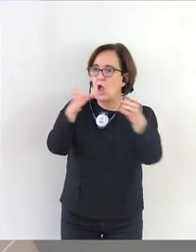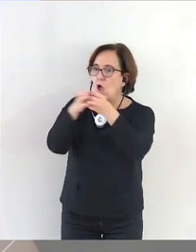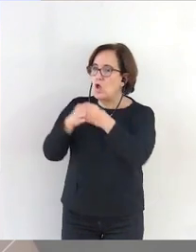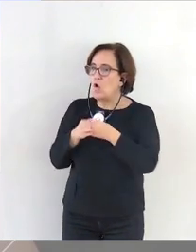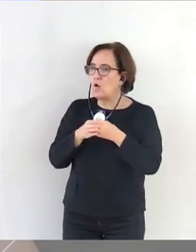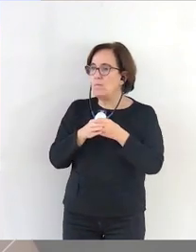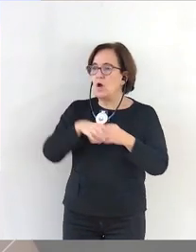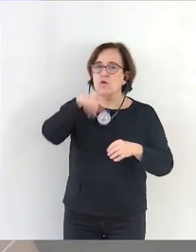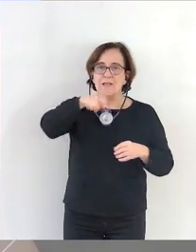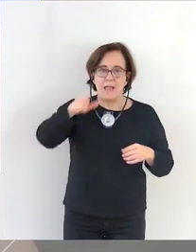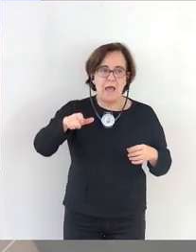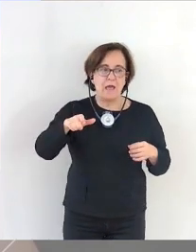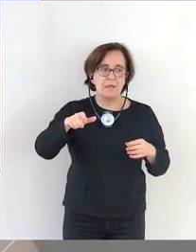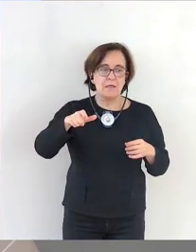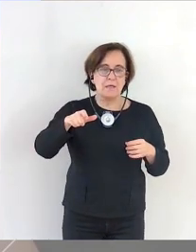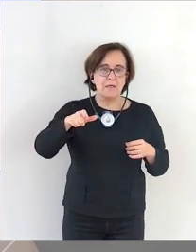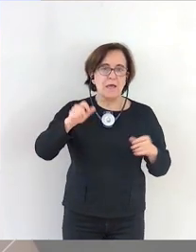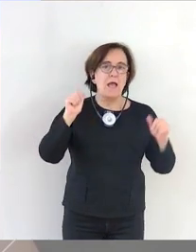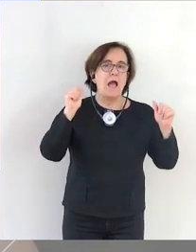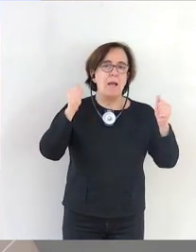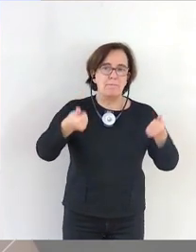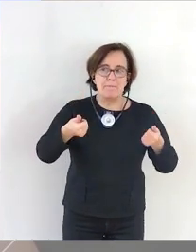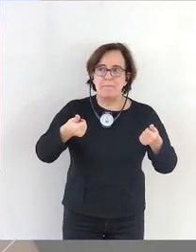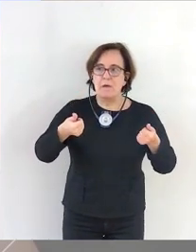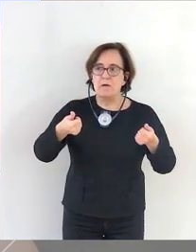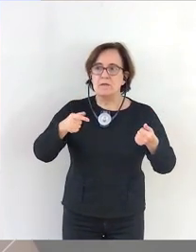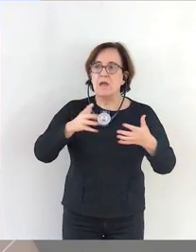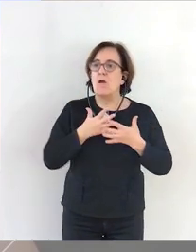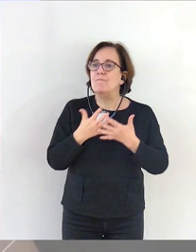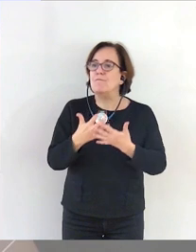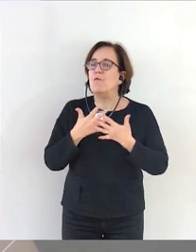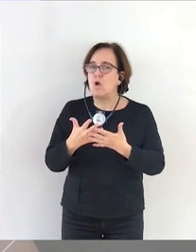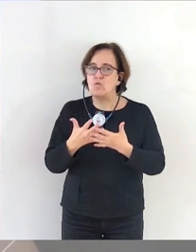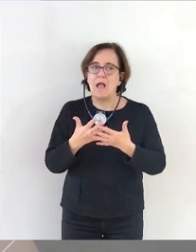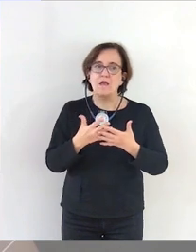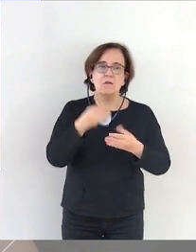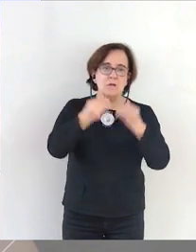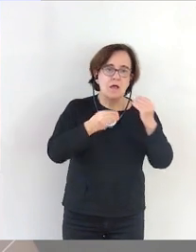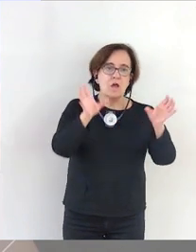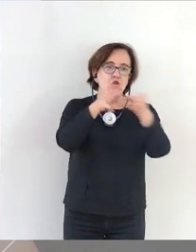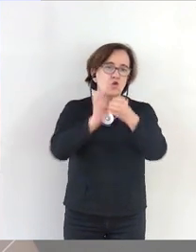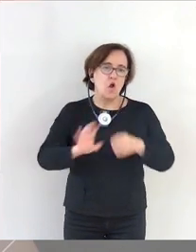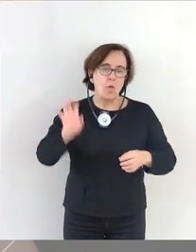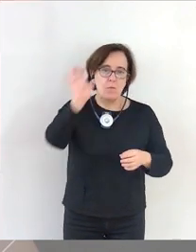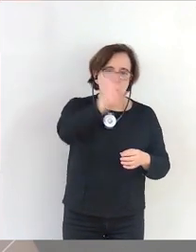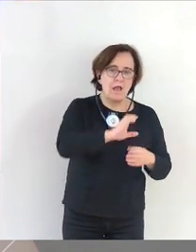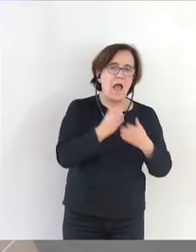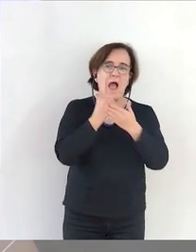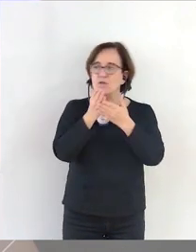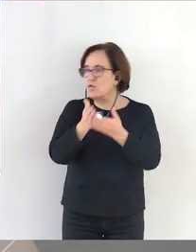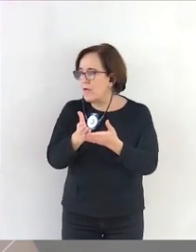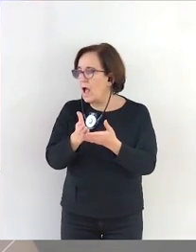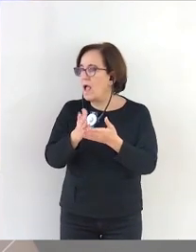la gente empiece a ser voluntariado en las comunidades a ayudar para